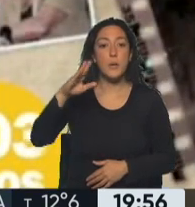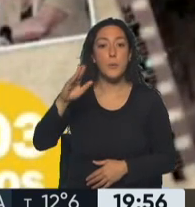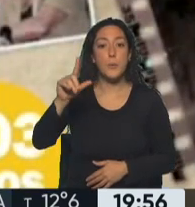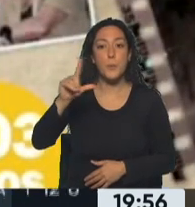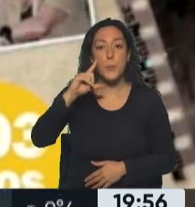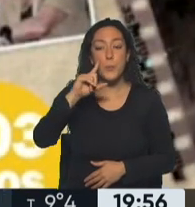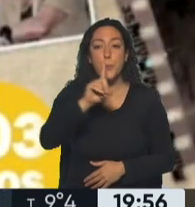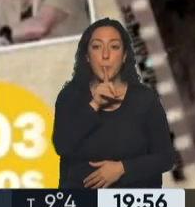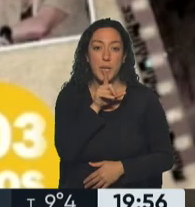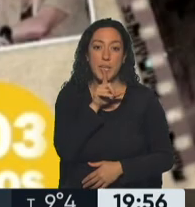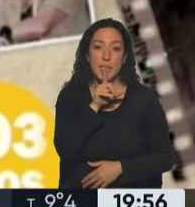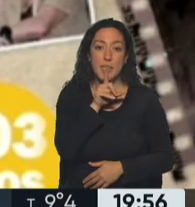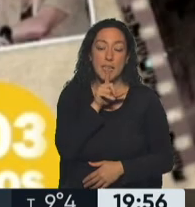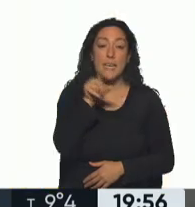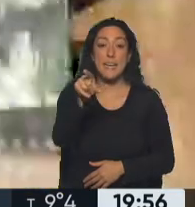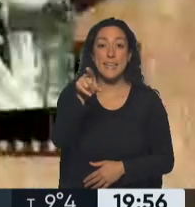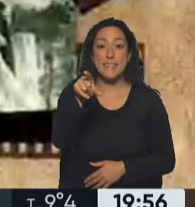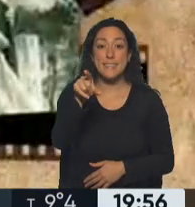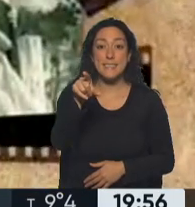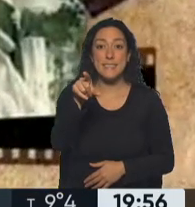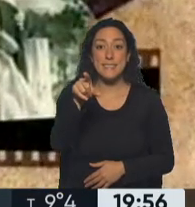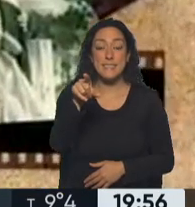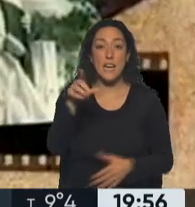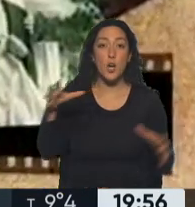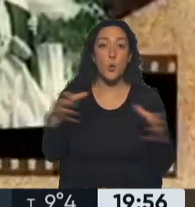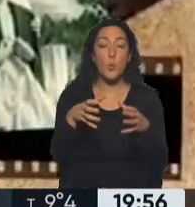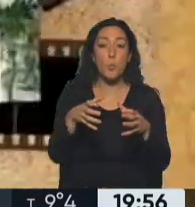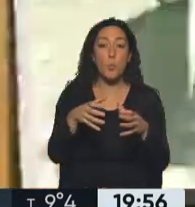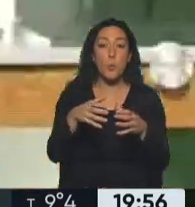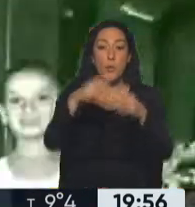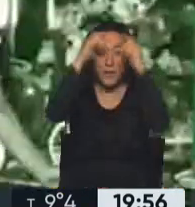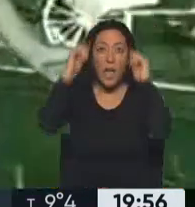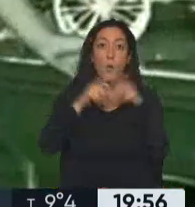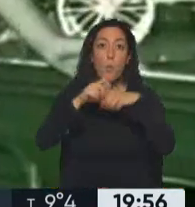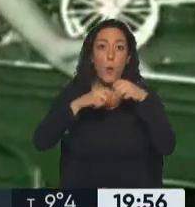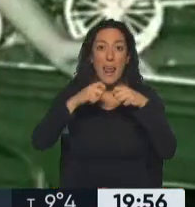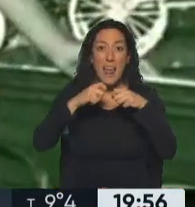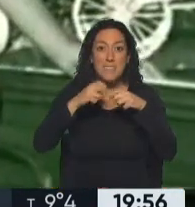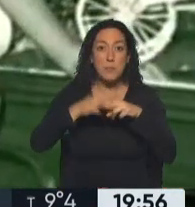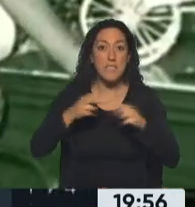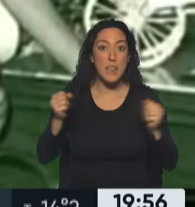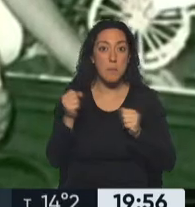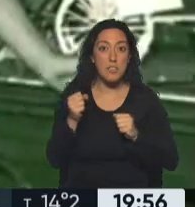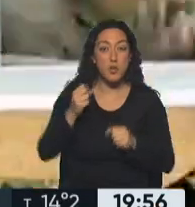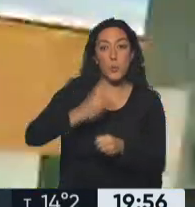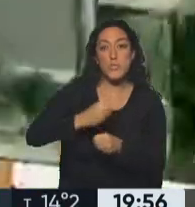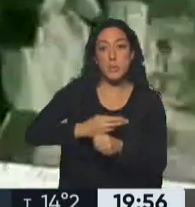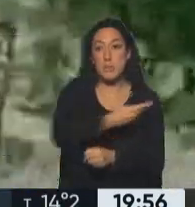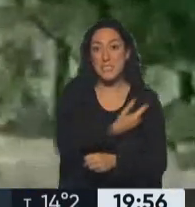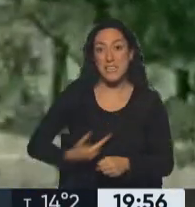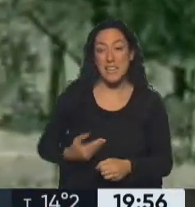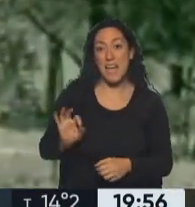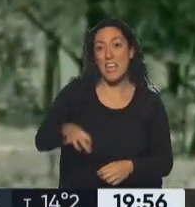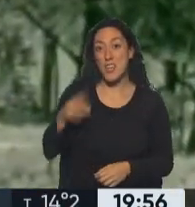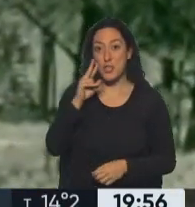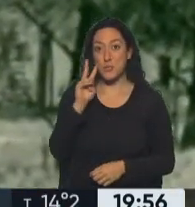Quien, además de ser vicepresidenta de Abuelas de Plaza de Mayo, en el año 2000 encontró